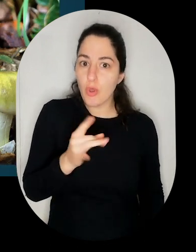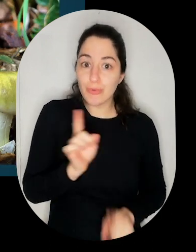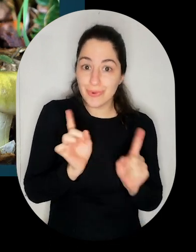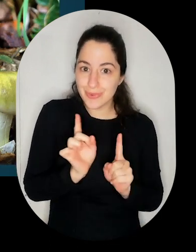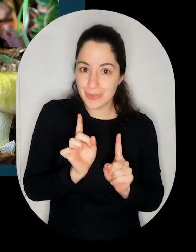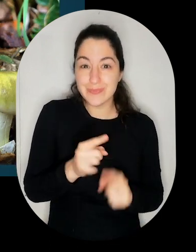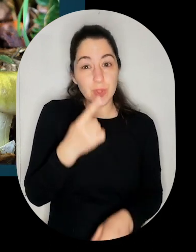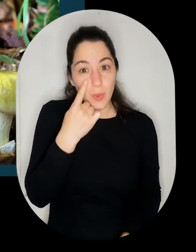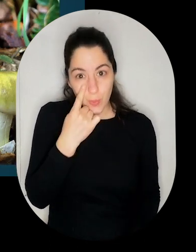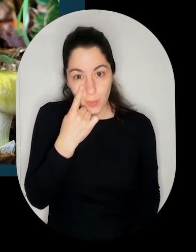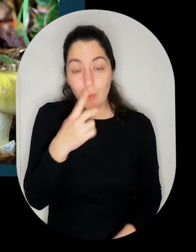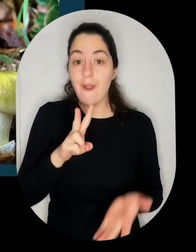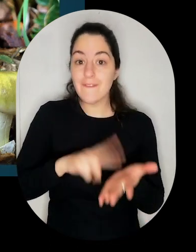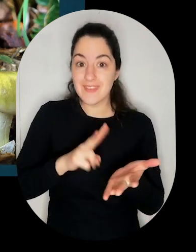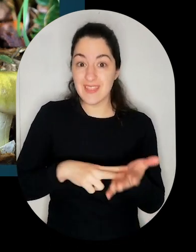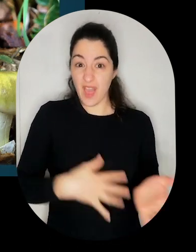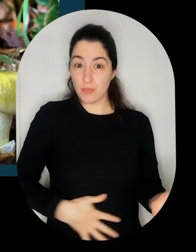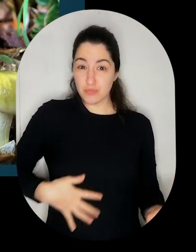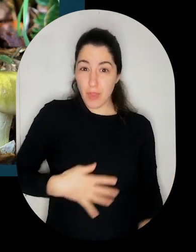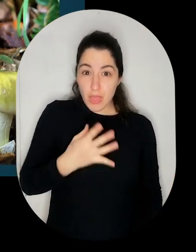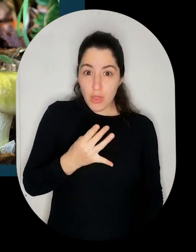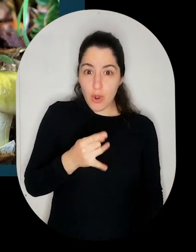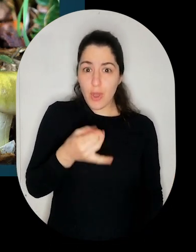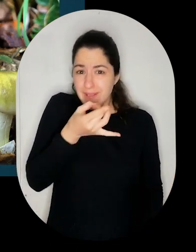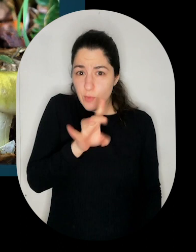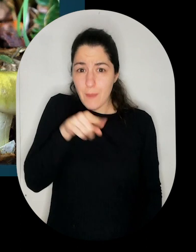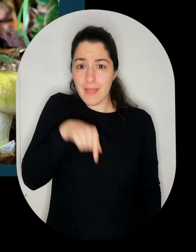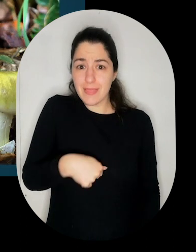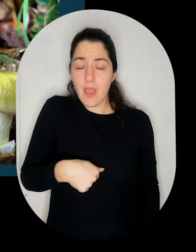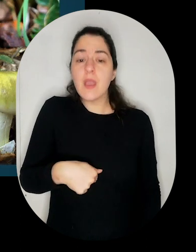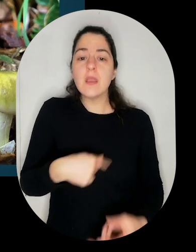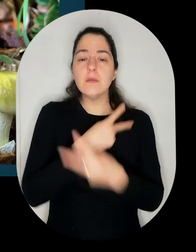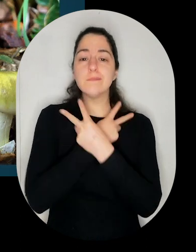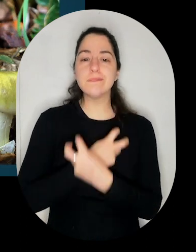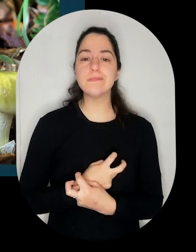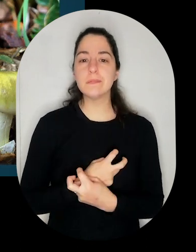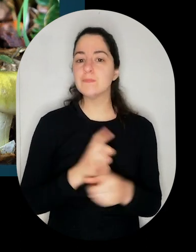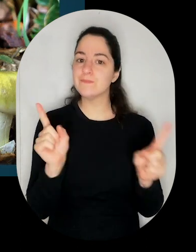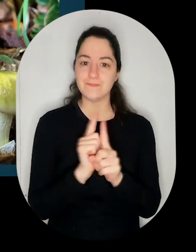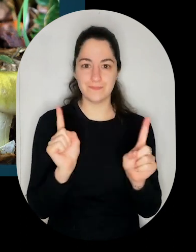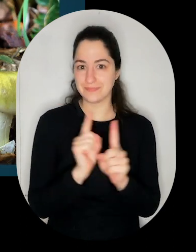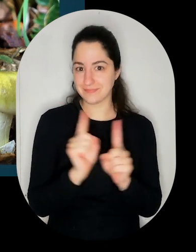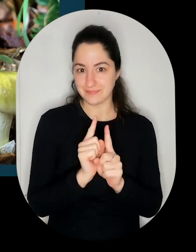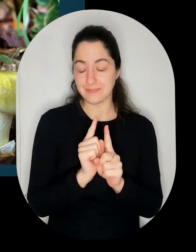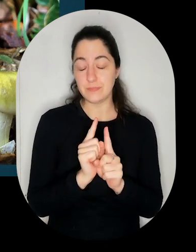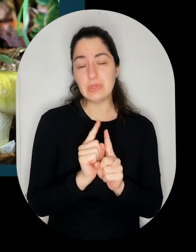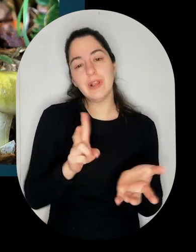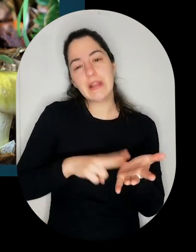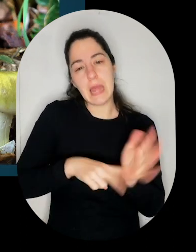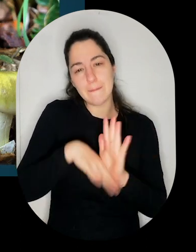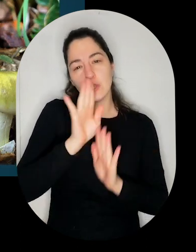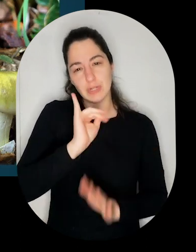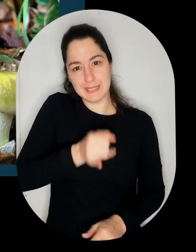Entonces, el síntoma gastrointestinal no es indicador por sí solo de intoxicación, generalmente